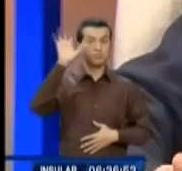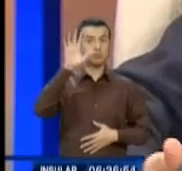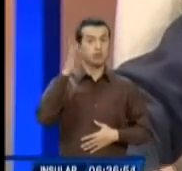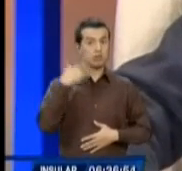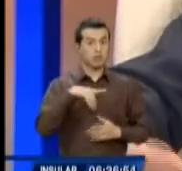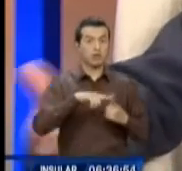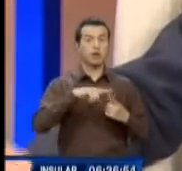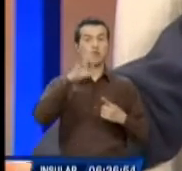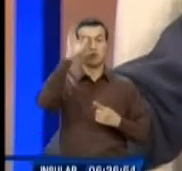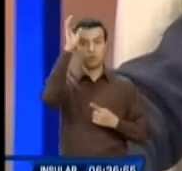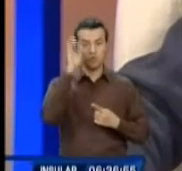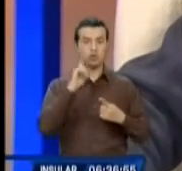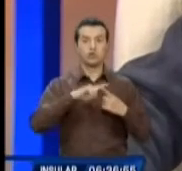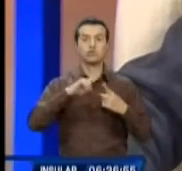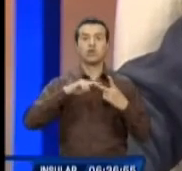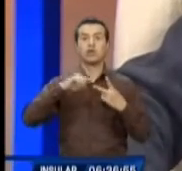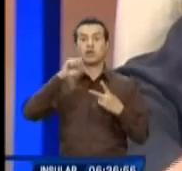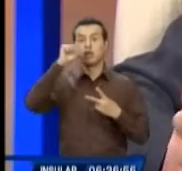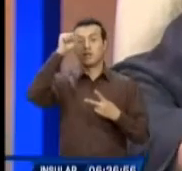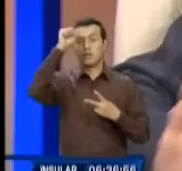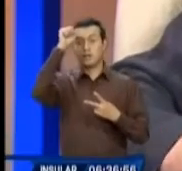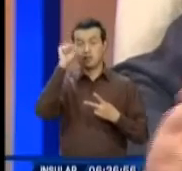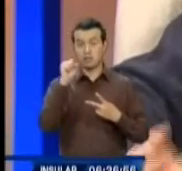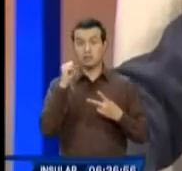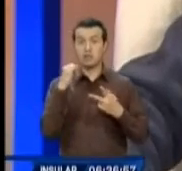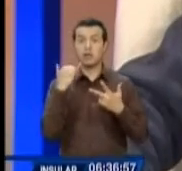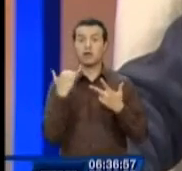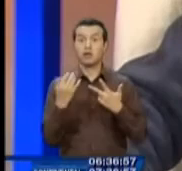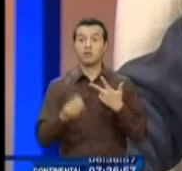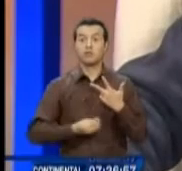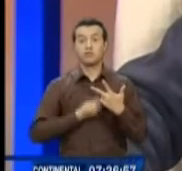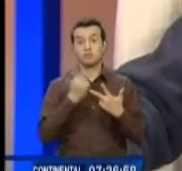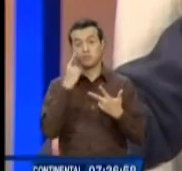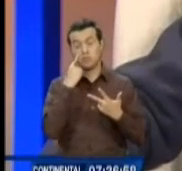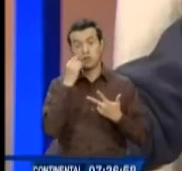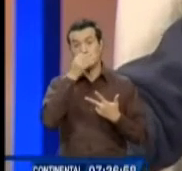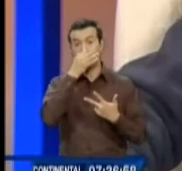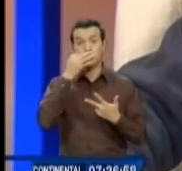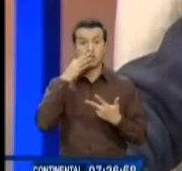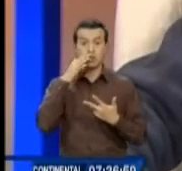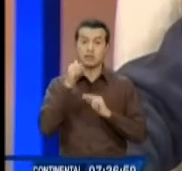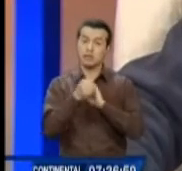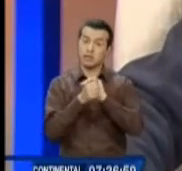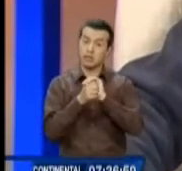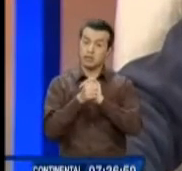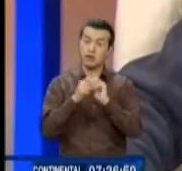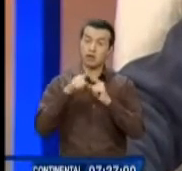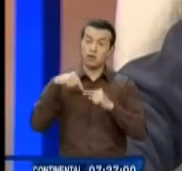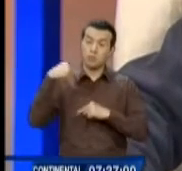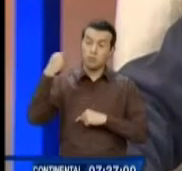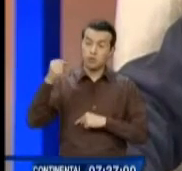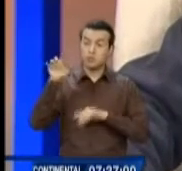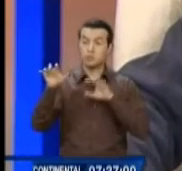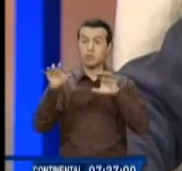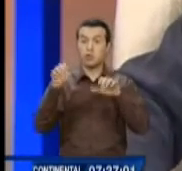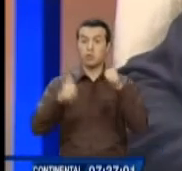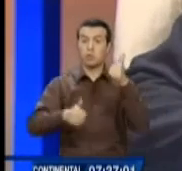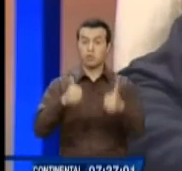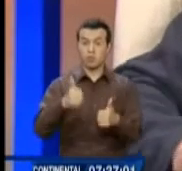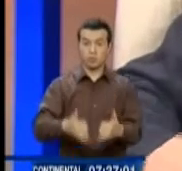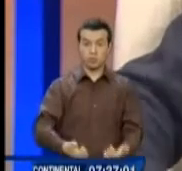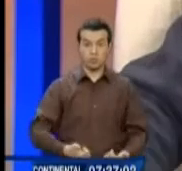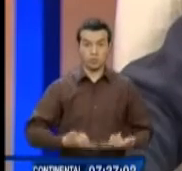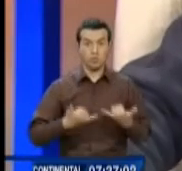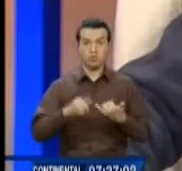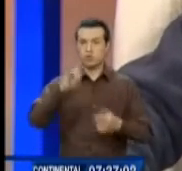tenemos la costa, ahora la sierra, y la idea es barajar entre el Oriente y Galápagos la próxima producción. Pero por ahora